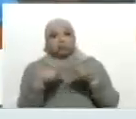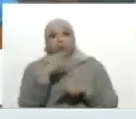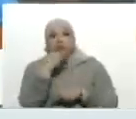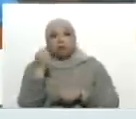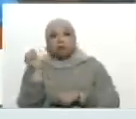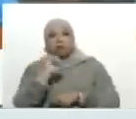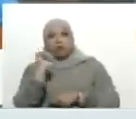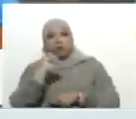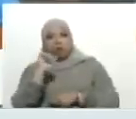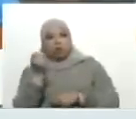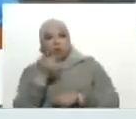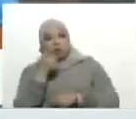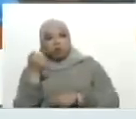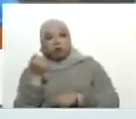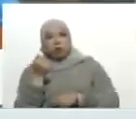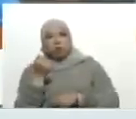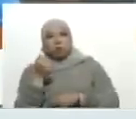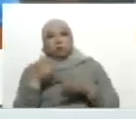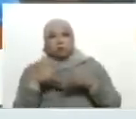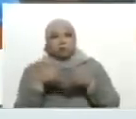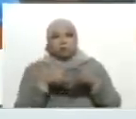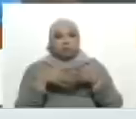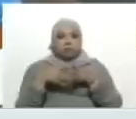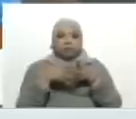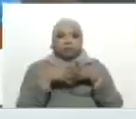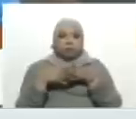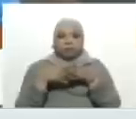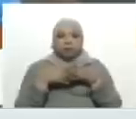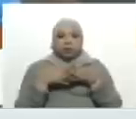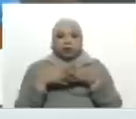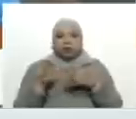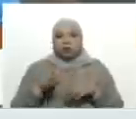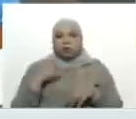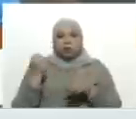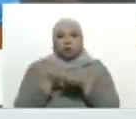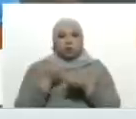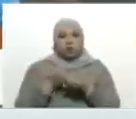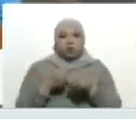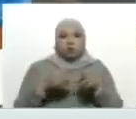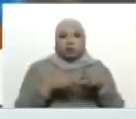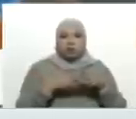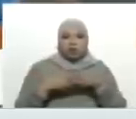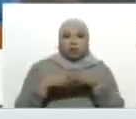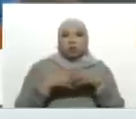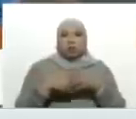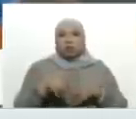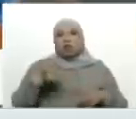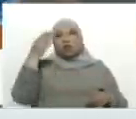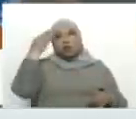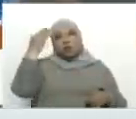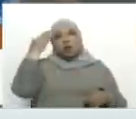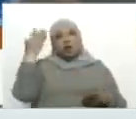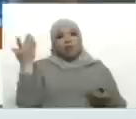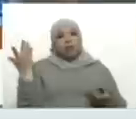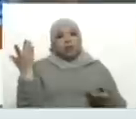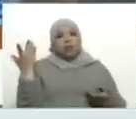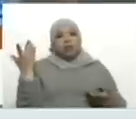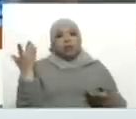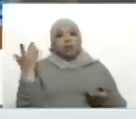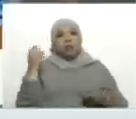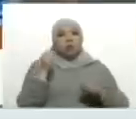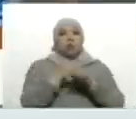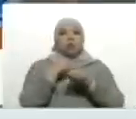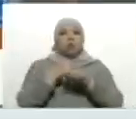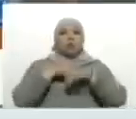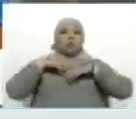conductor que el conductor estadounidense sueco de autobús no puede ir a trabajar a Estados Unidos a Ceci porque saben que desplazan de su